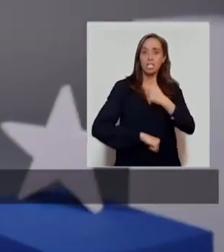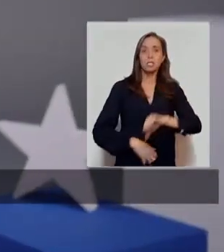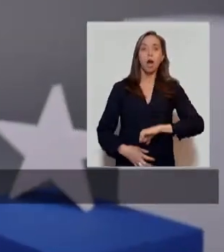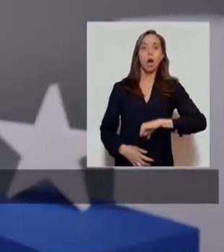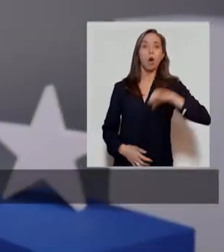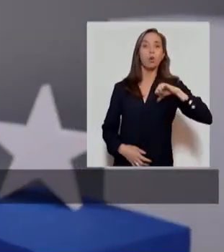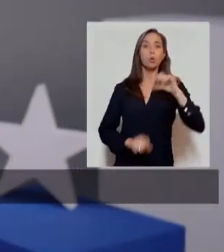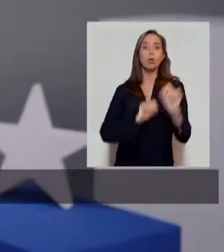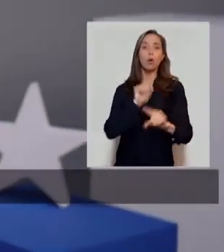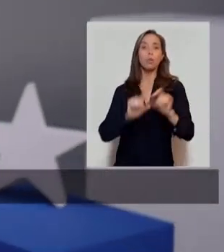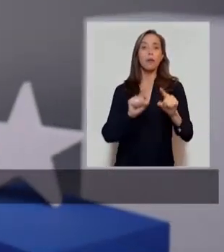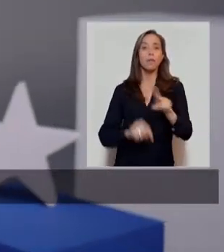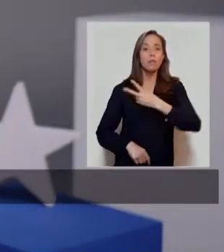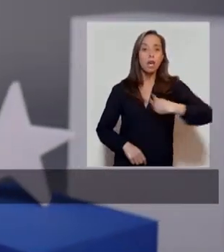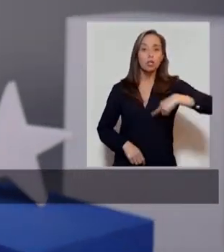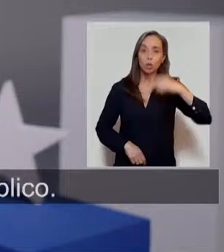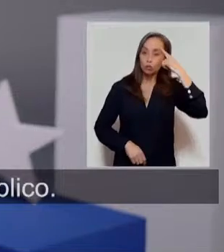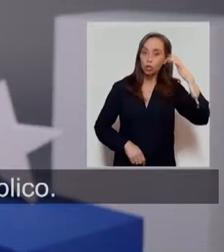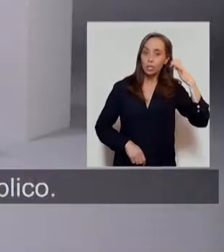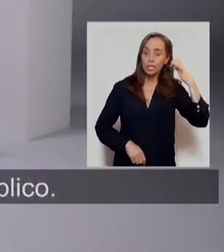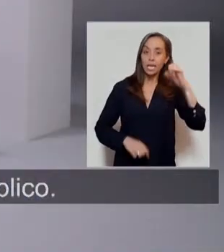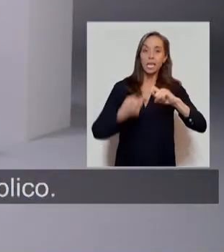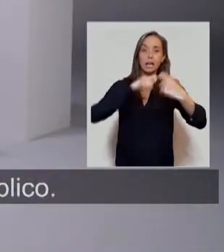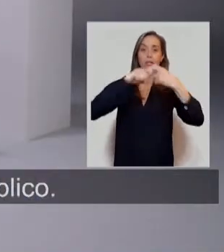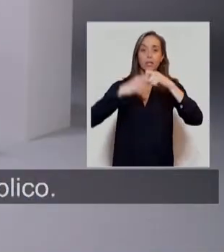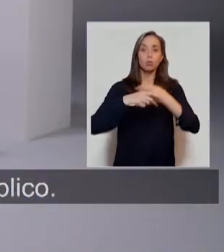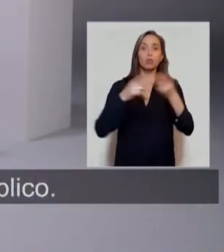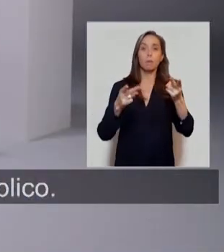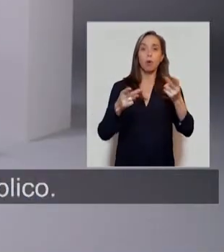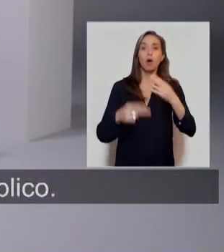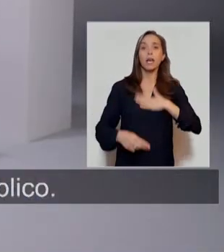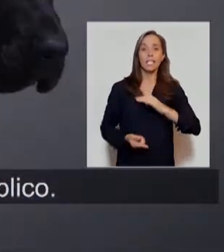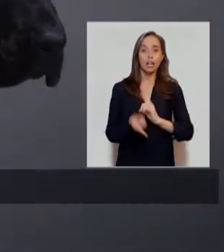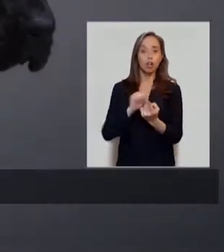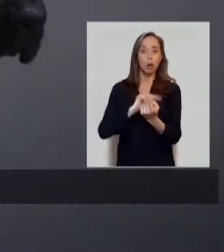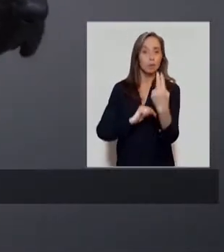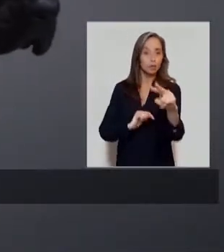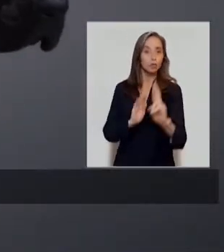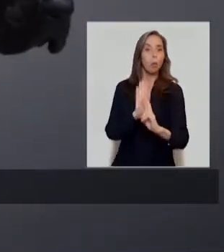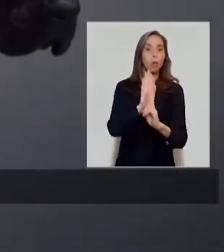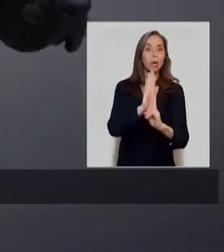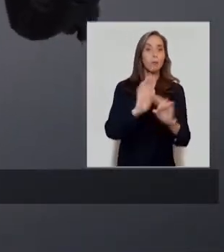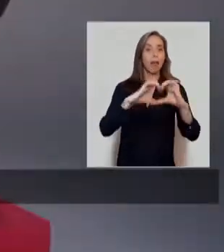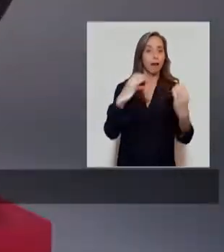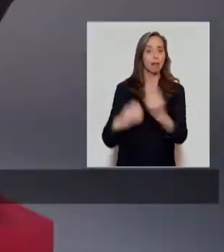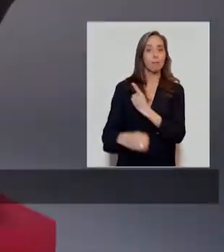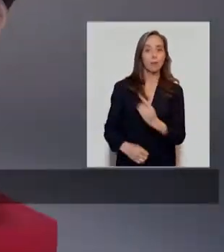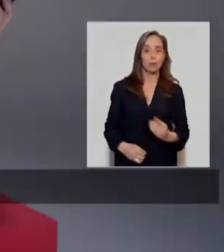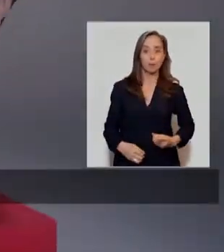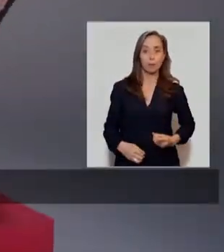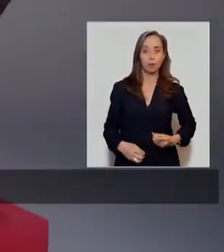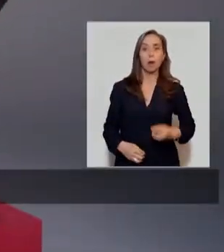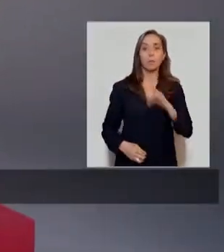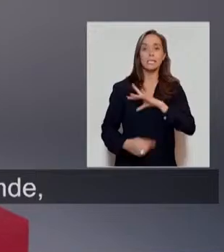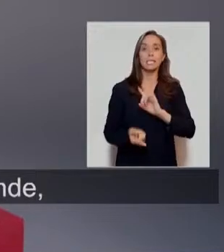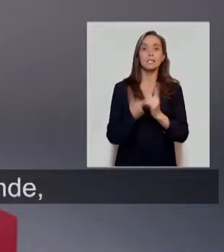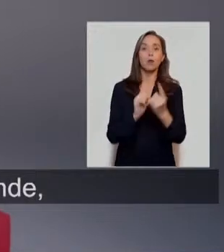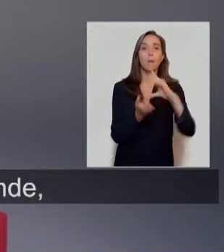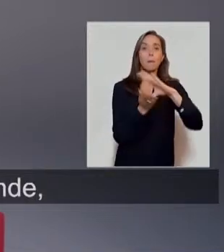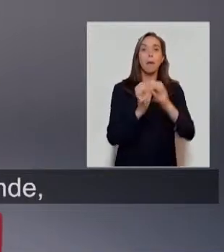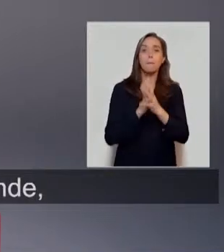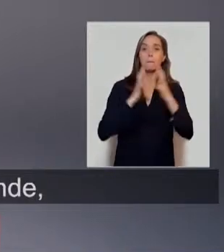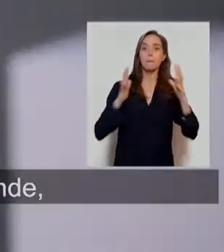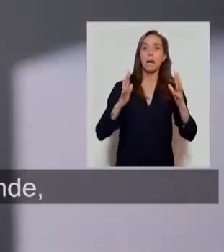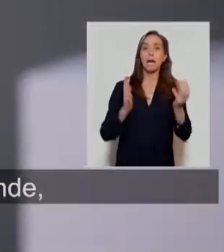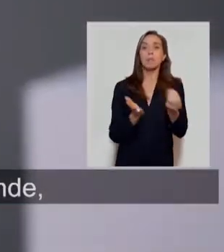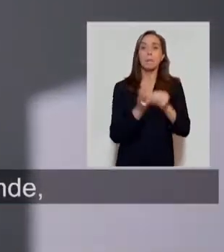y tengo el orgullo de defender nuestras convicciones en el debate público quiero ser su representante en la cámara diputados para hacer de